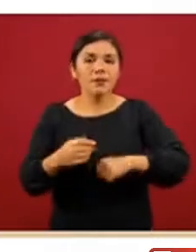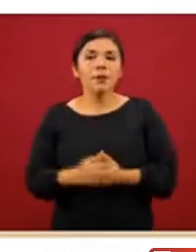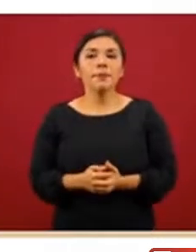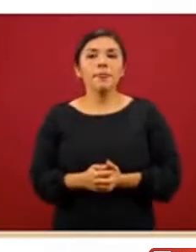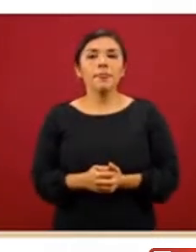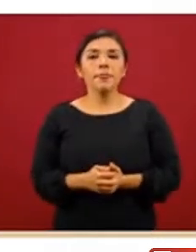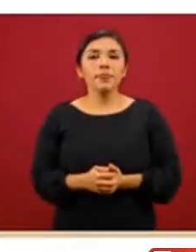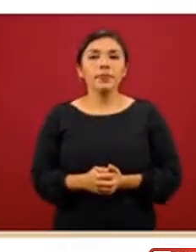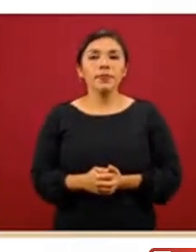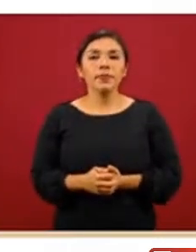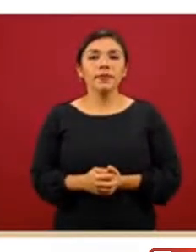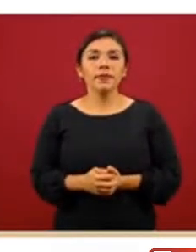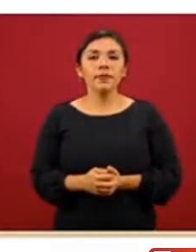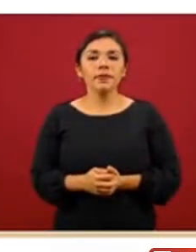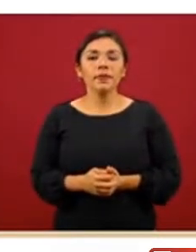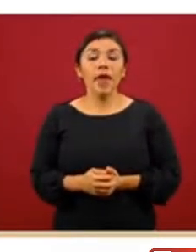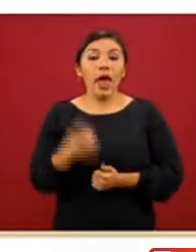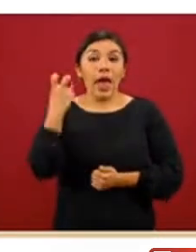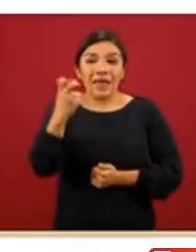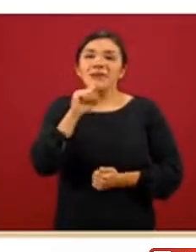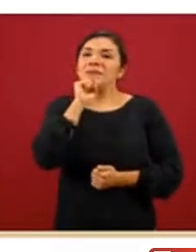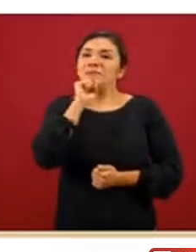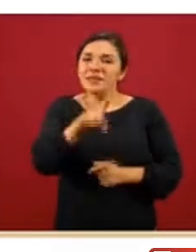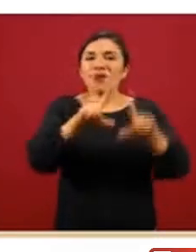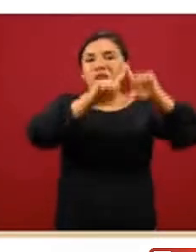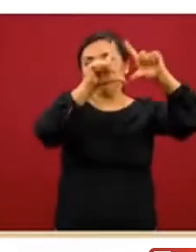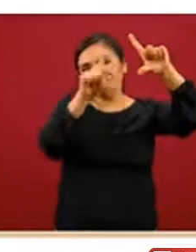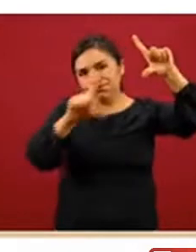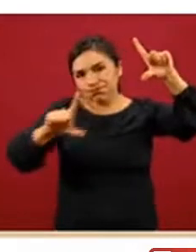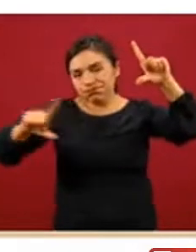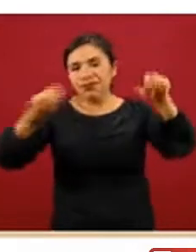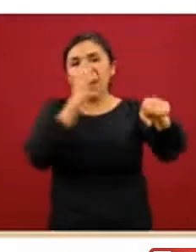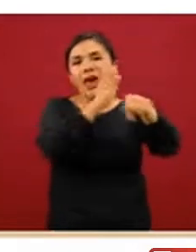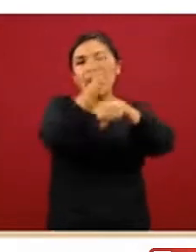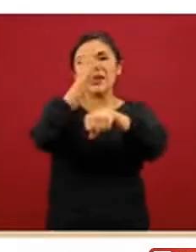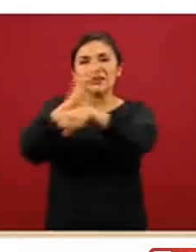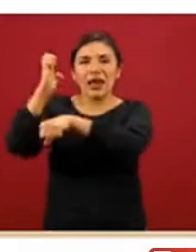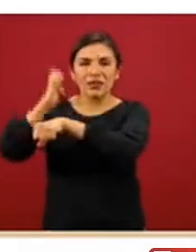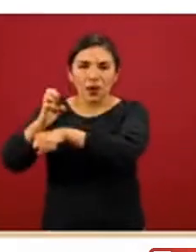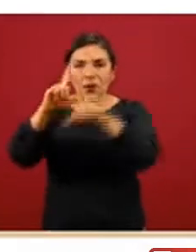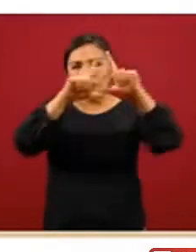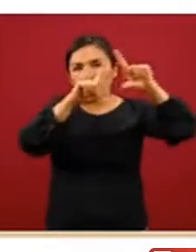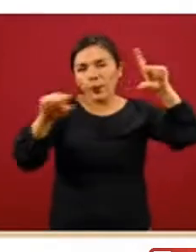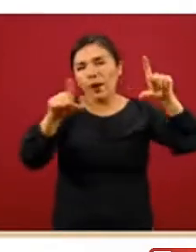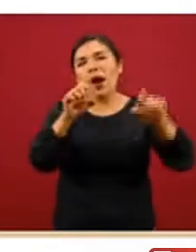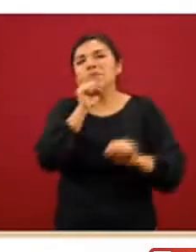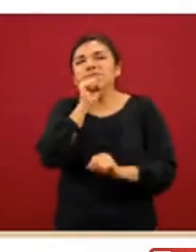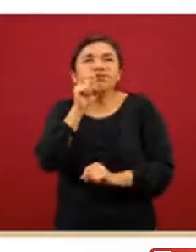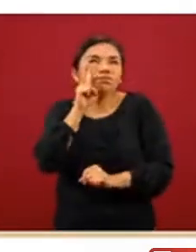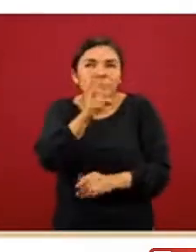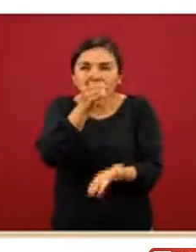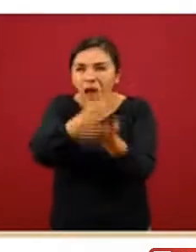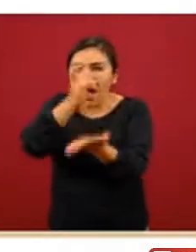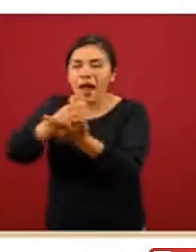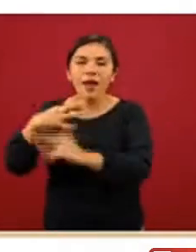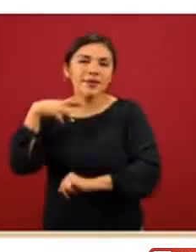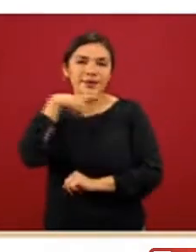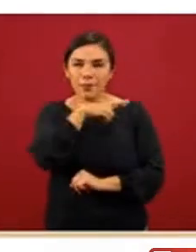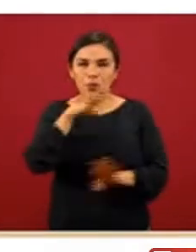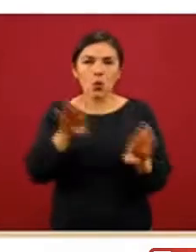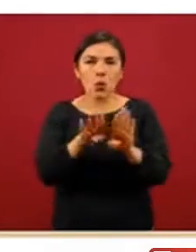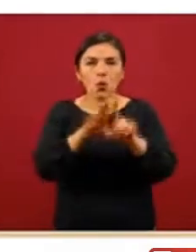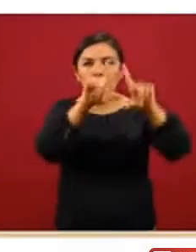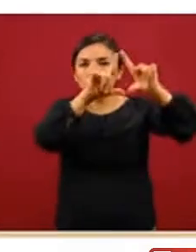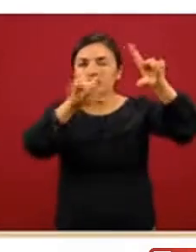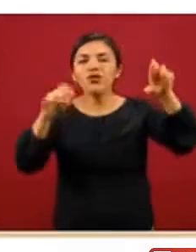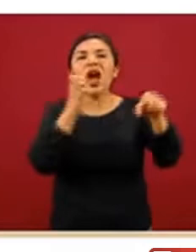siguiente diapositiva, es esta misma información, pero ordenada de manera descendente para que rápidamente se pueda identificar cuáles son las